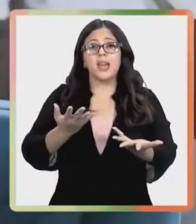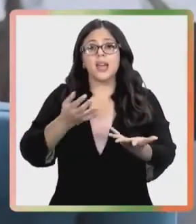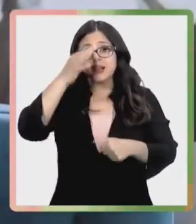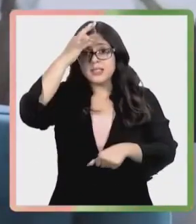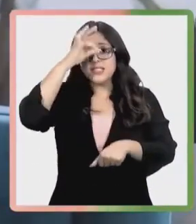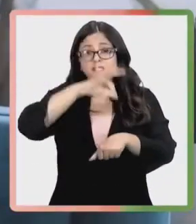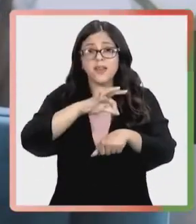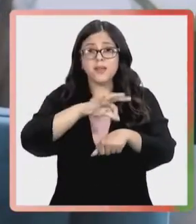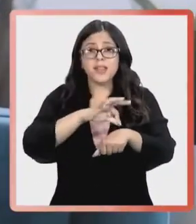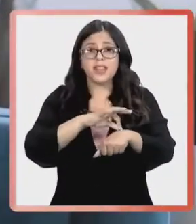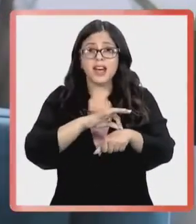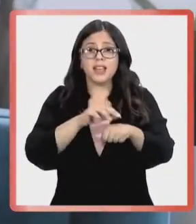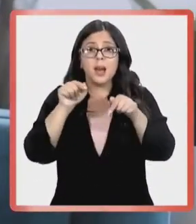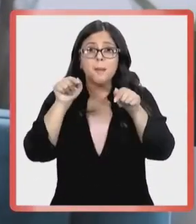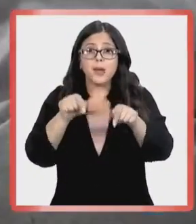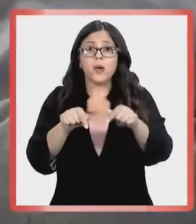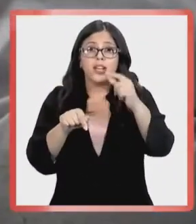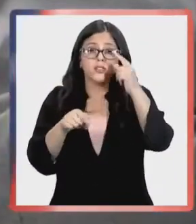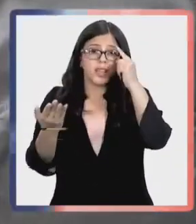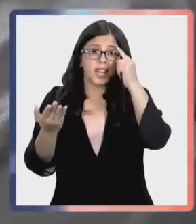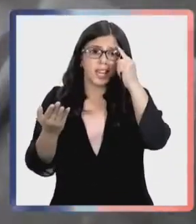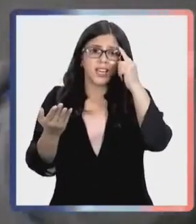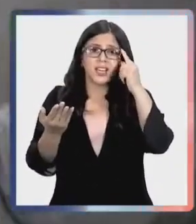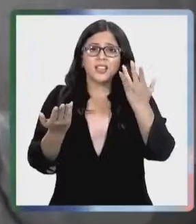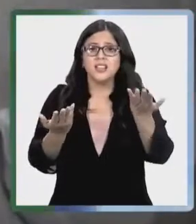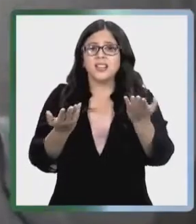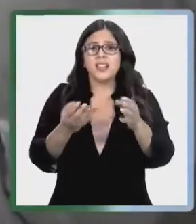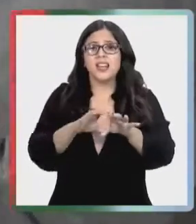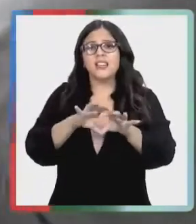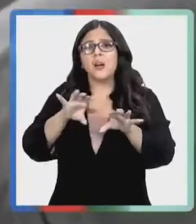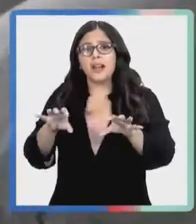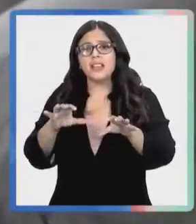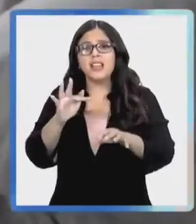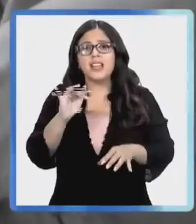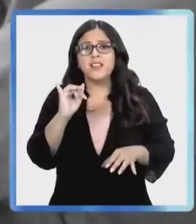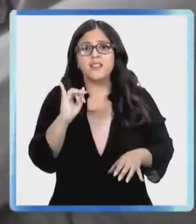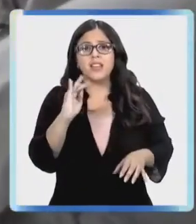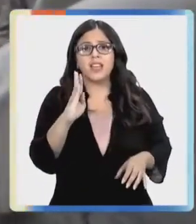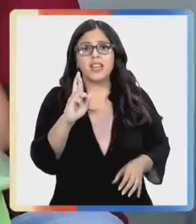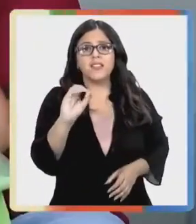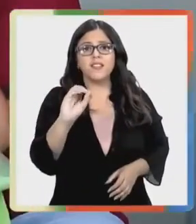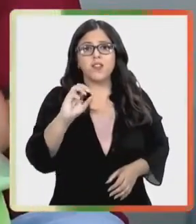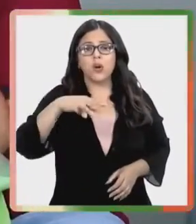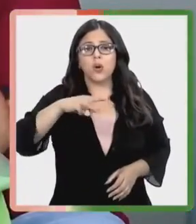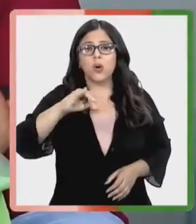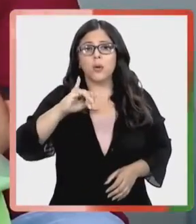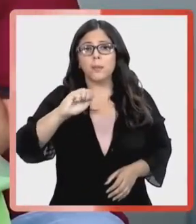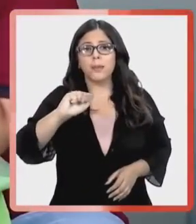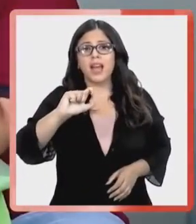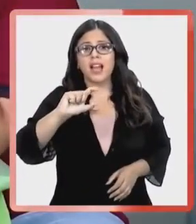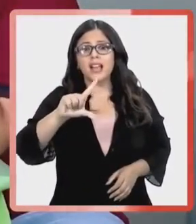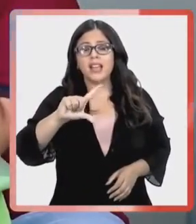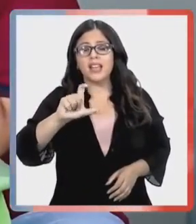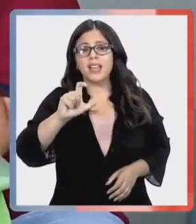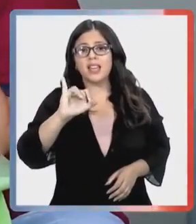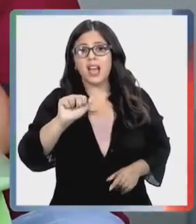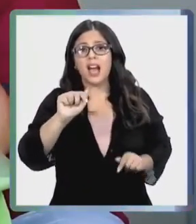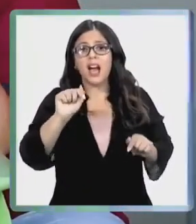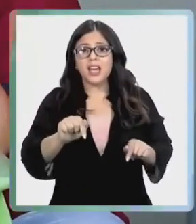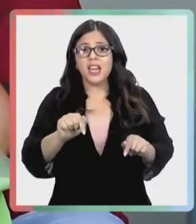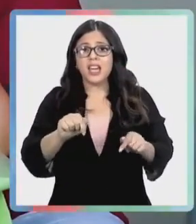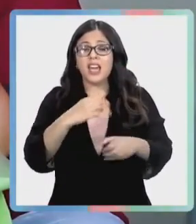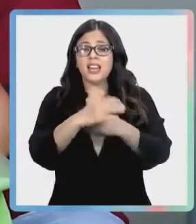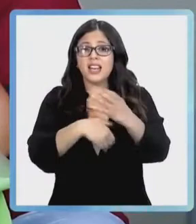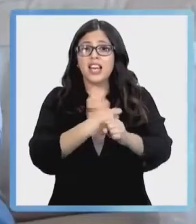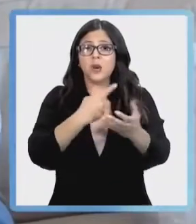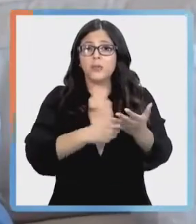cancerosas, pero estaban al margen de toda cobertura. La fibromialgia es reconocida en el mundo por ahí por el 92, por la Organización Mundial de la Salud. O